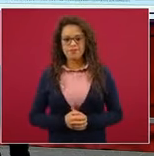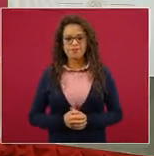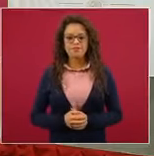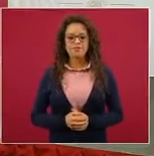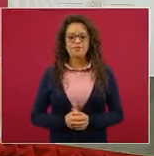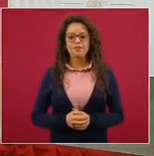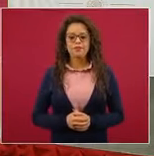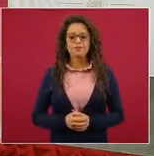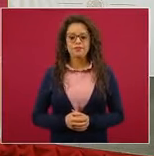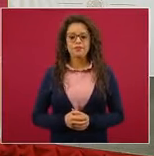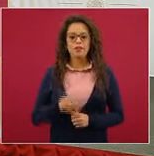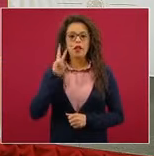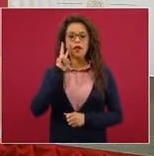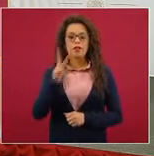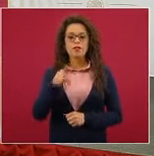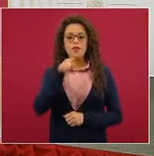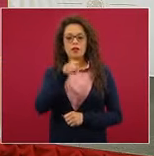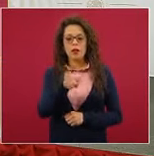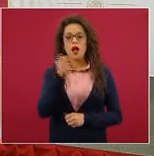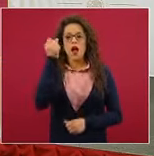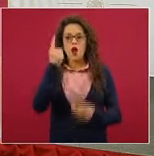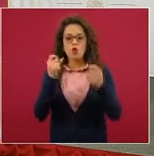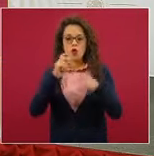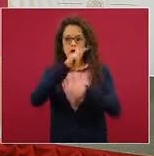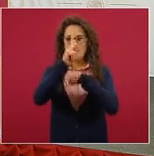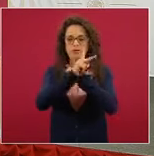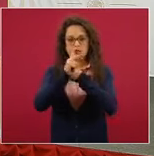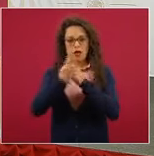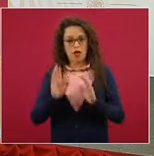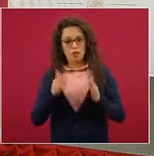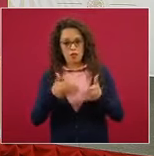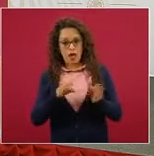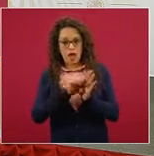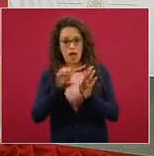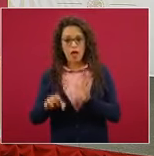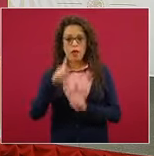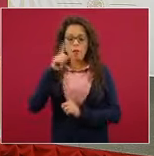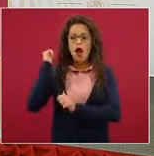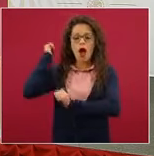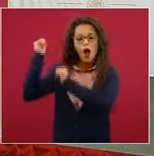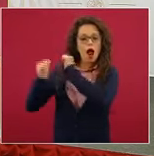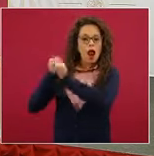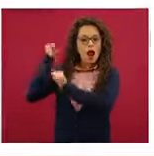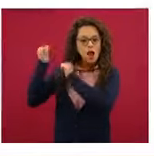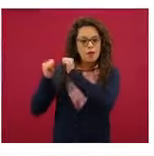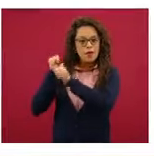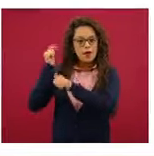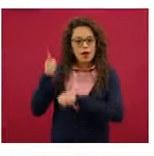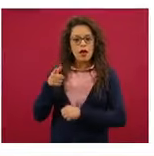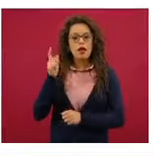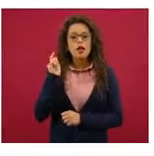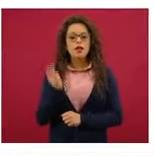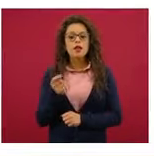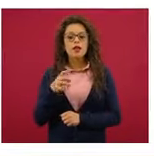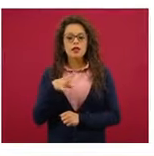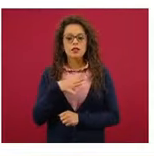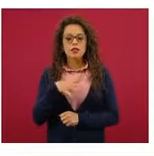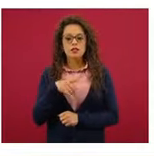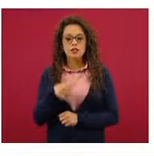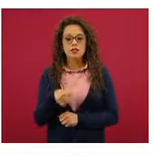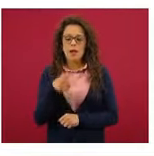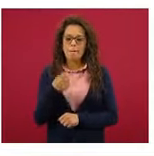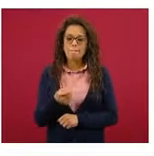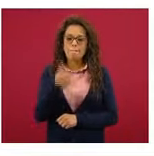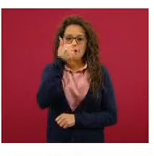ver directamente algunos de los países. Aquí tenemos Arabia Saudita. Arabia Saudita digamos que más bien contribuyó a ese primer